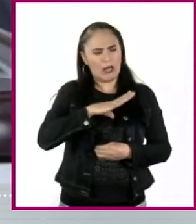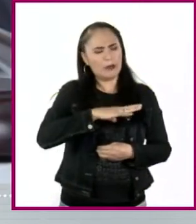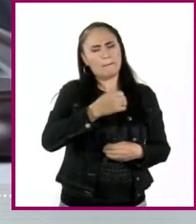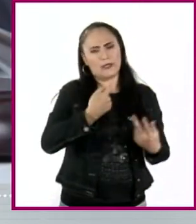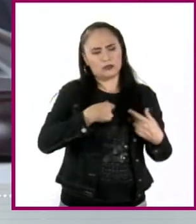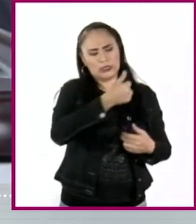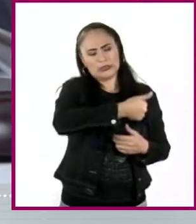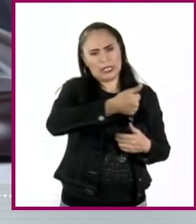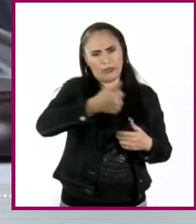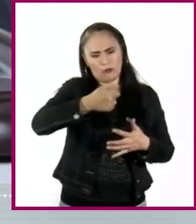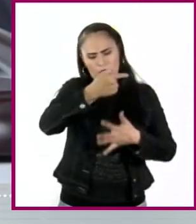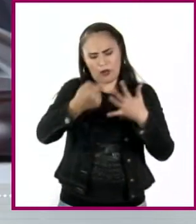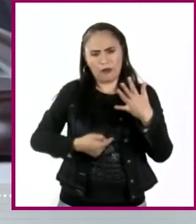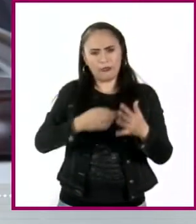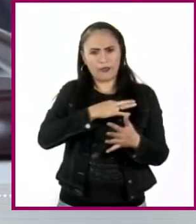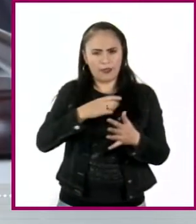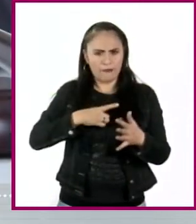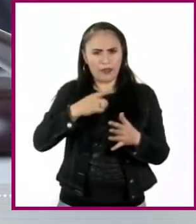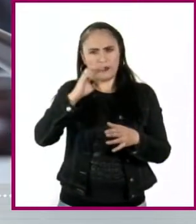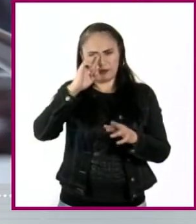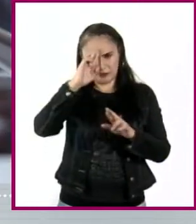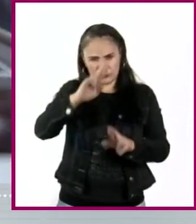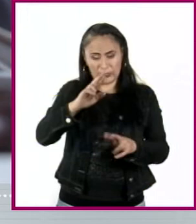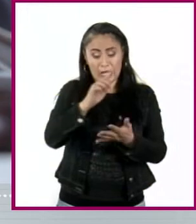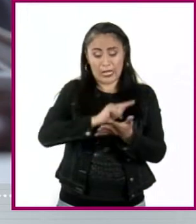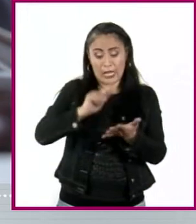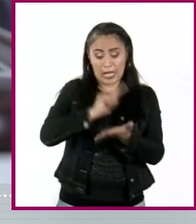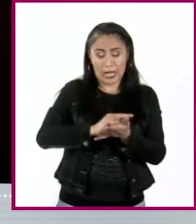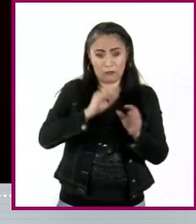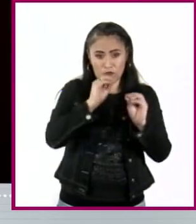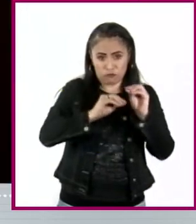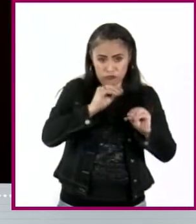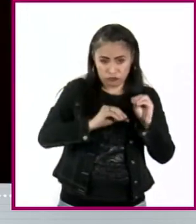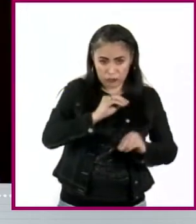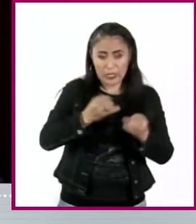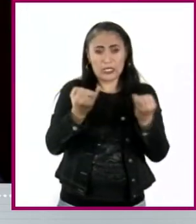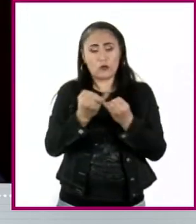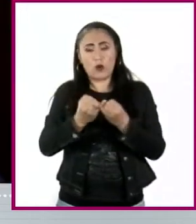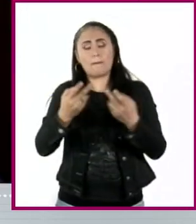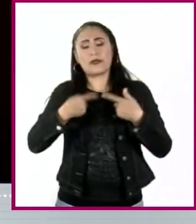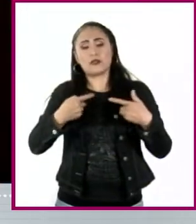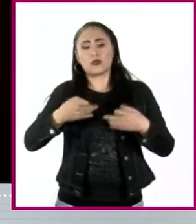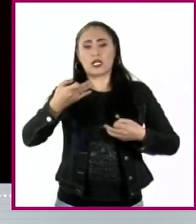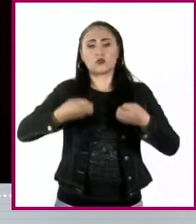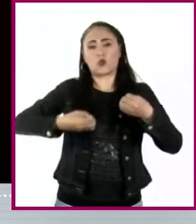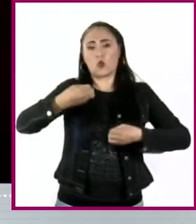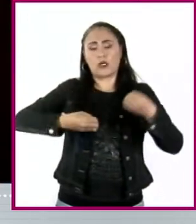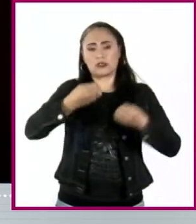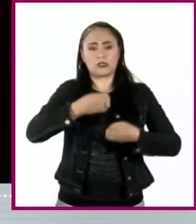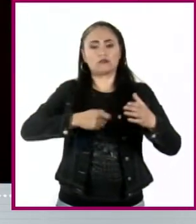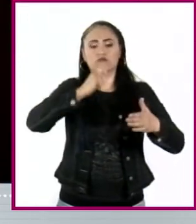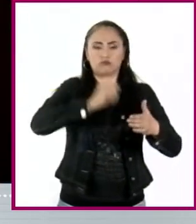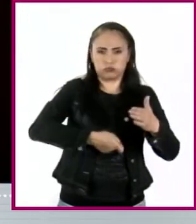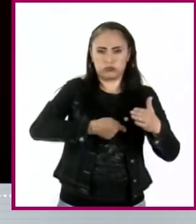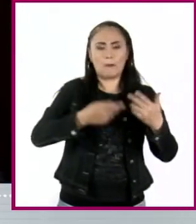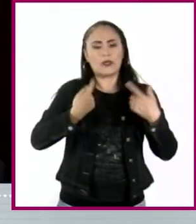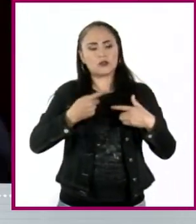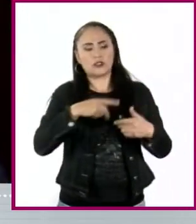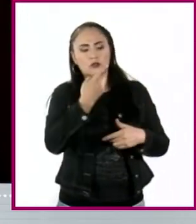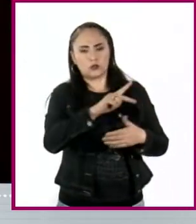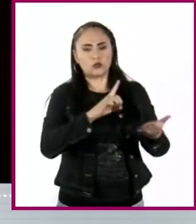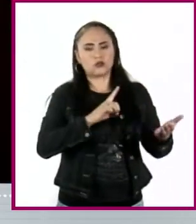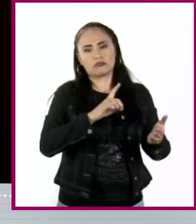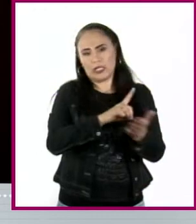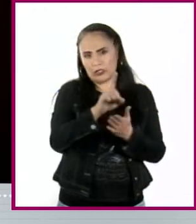legislatura creando leyes que garanticen estos derechos, los jueces determinando a través de sentencias los derechos que les asisten a las personas. Es